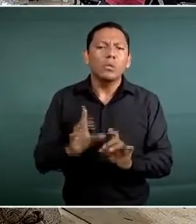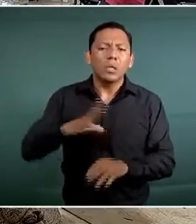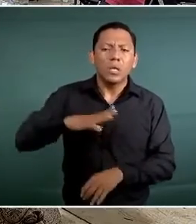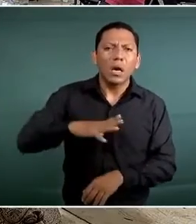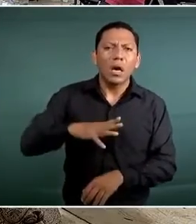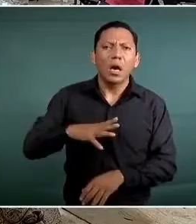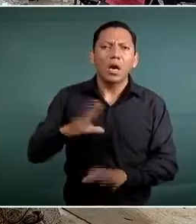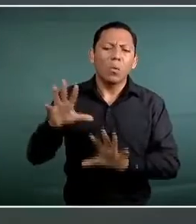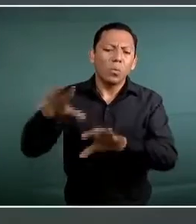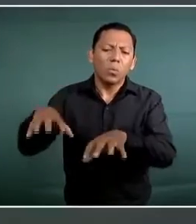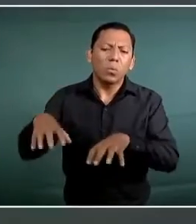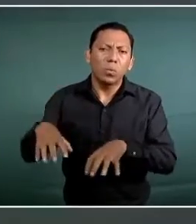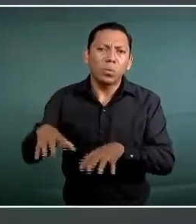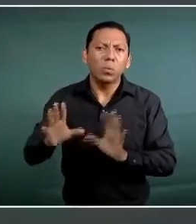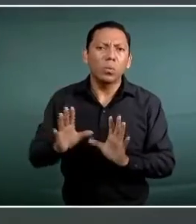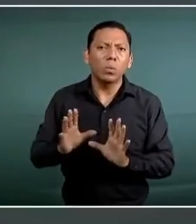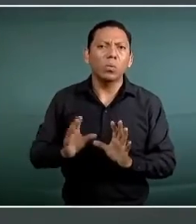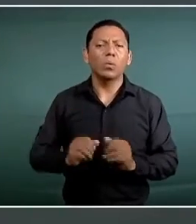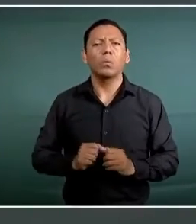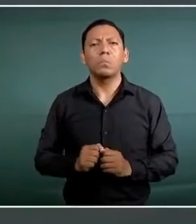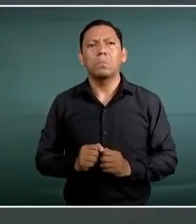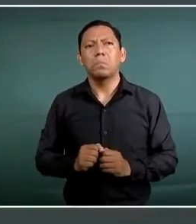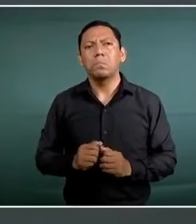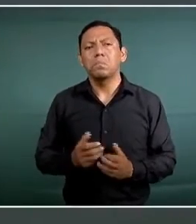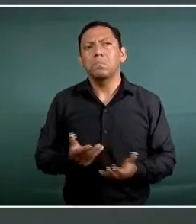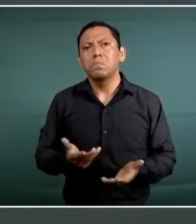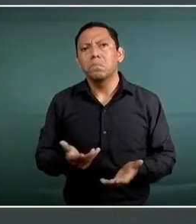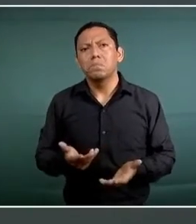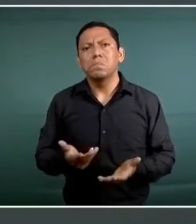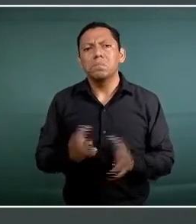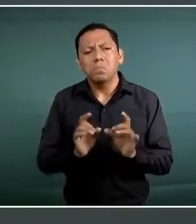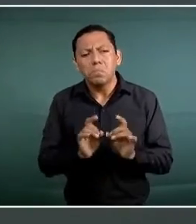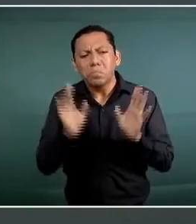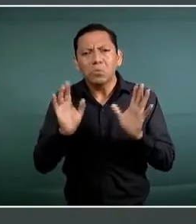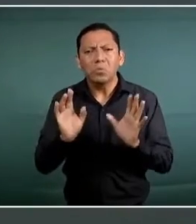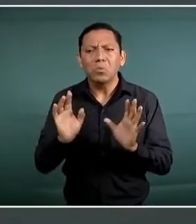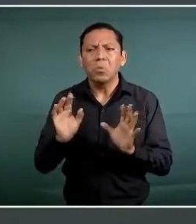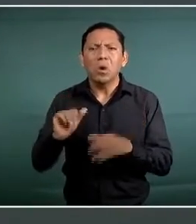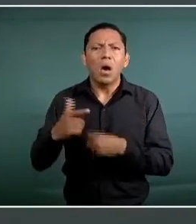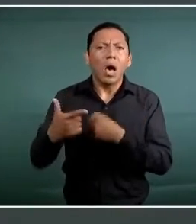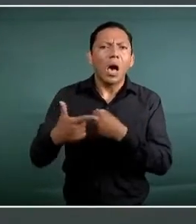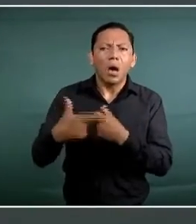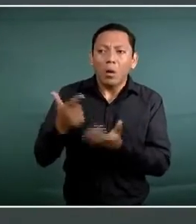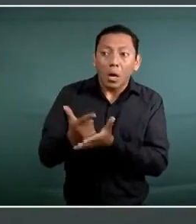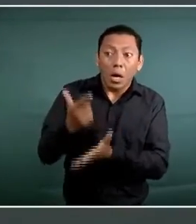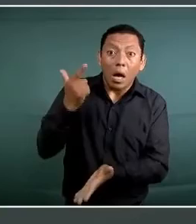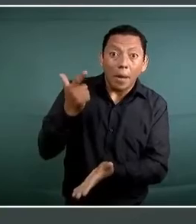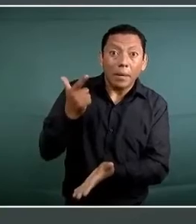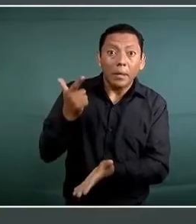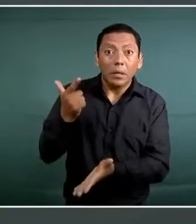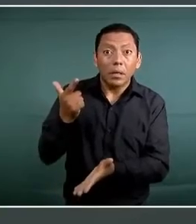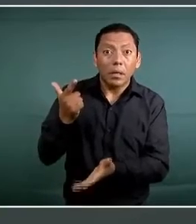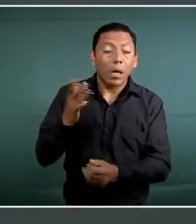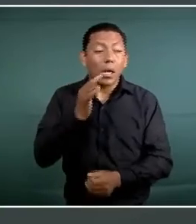trascendente por su